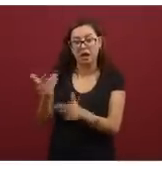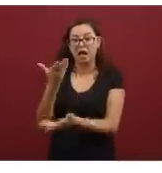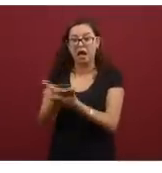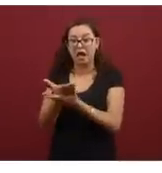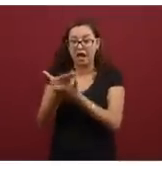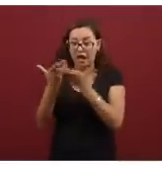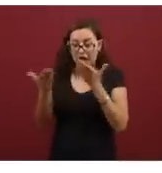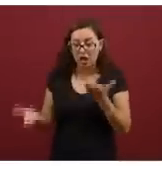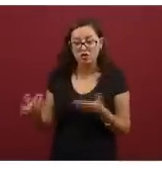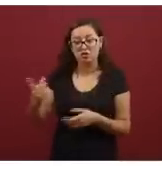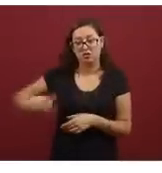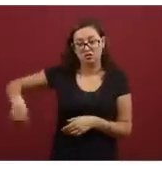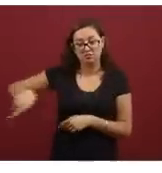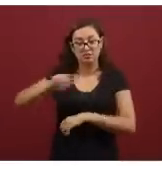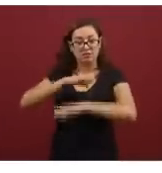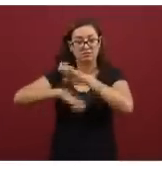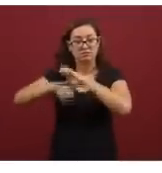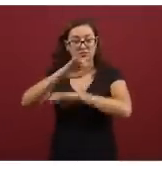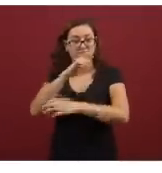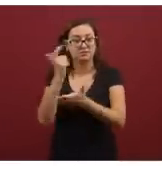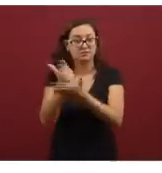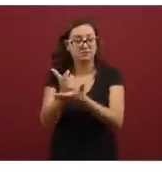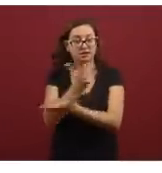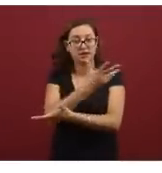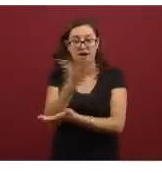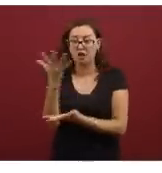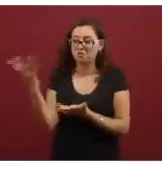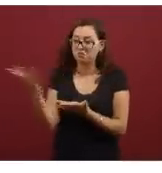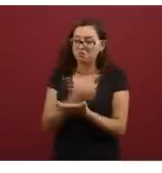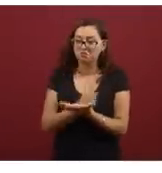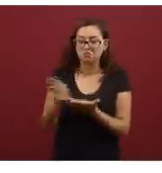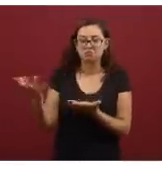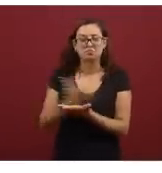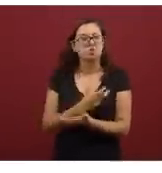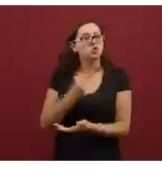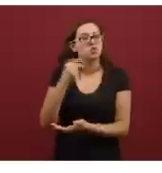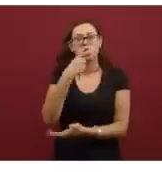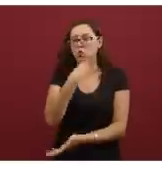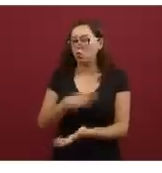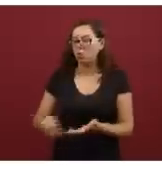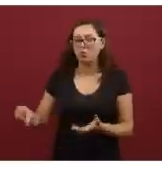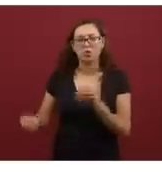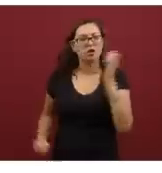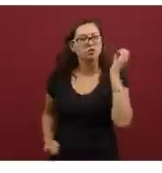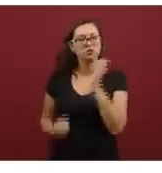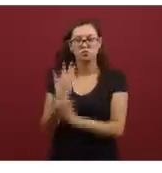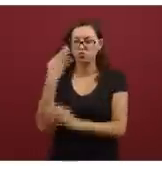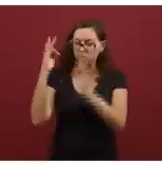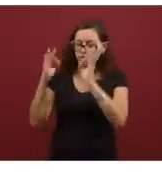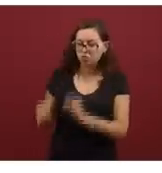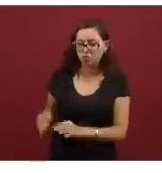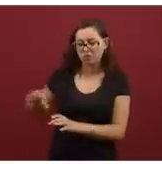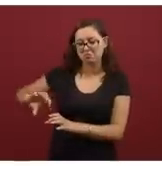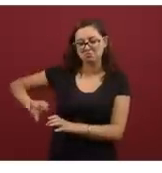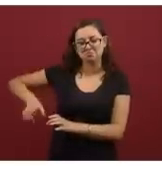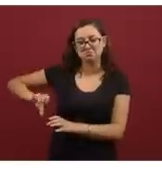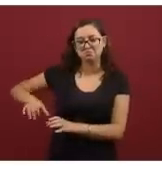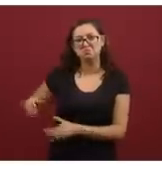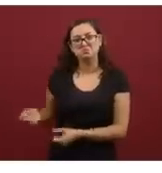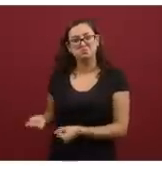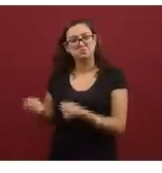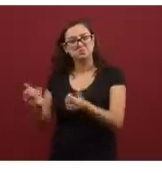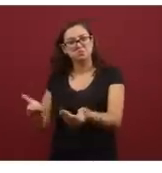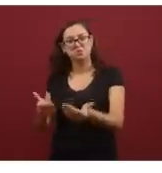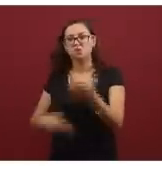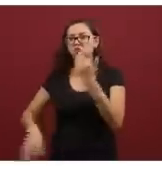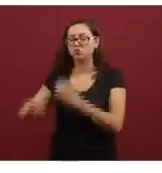esos altos márgenes que tienen de utilidad, están invirtiendo en comprar los cilindros como debieran para darnos seguridad a